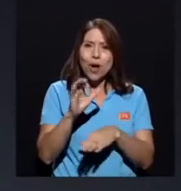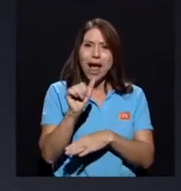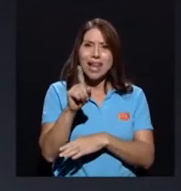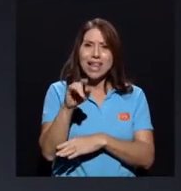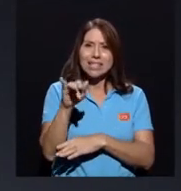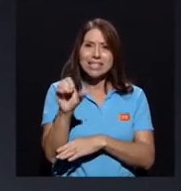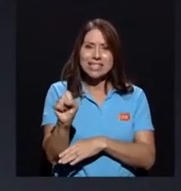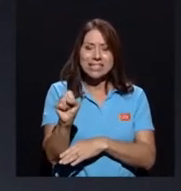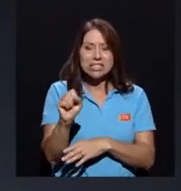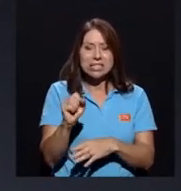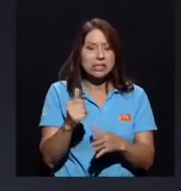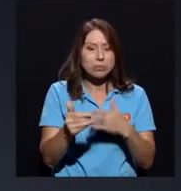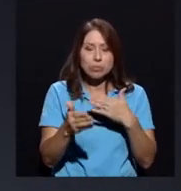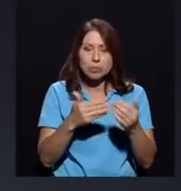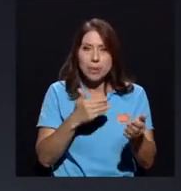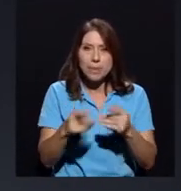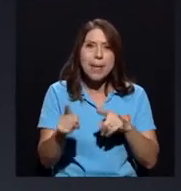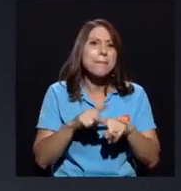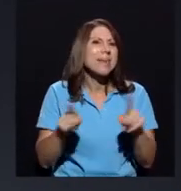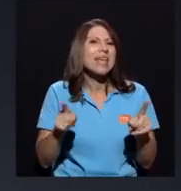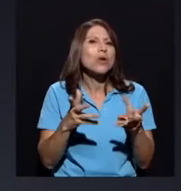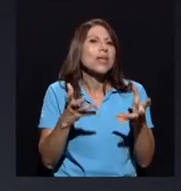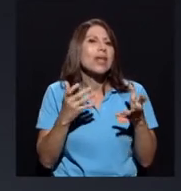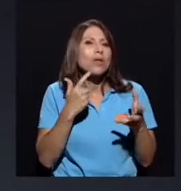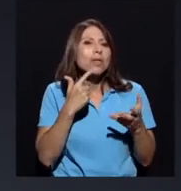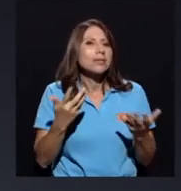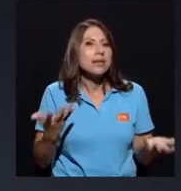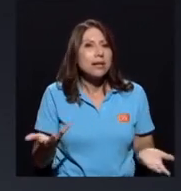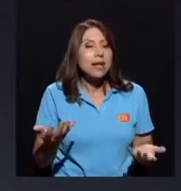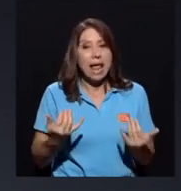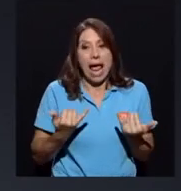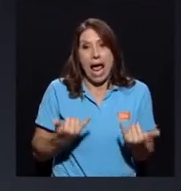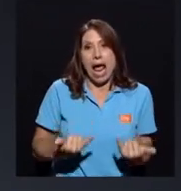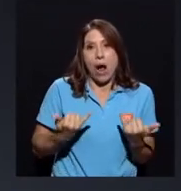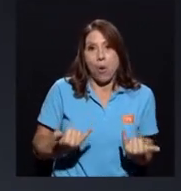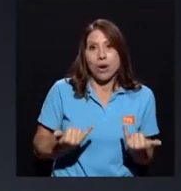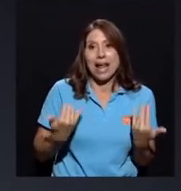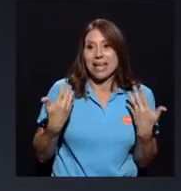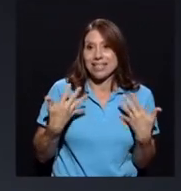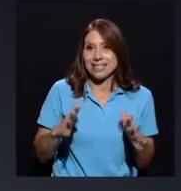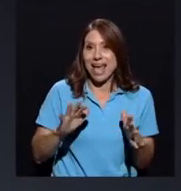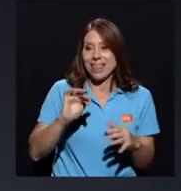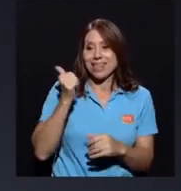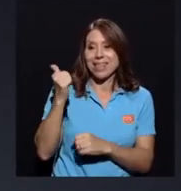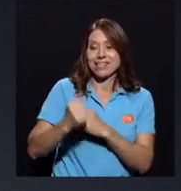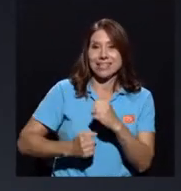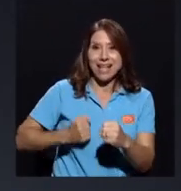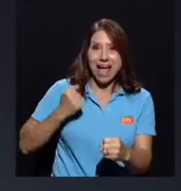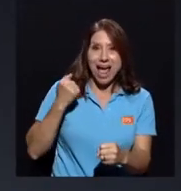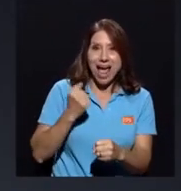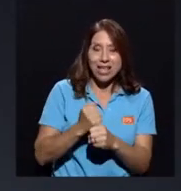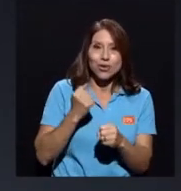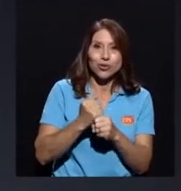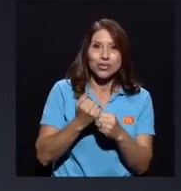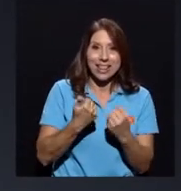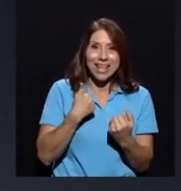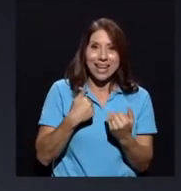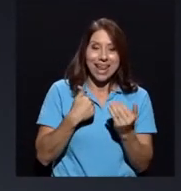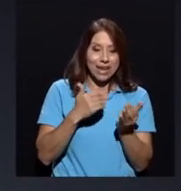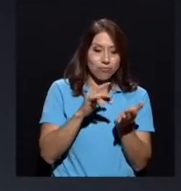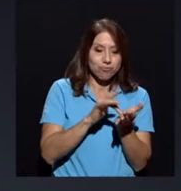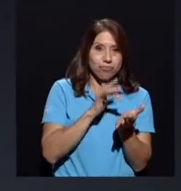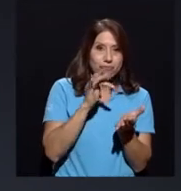sigue igual no pero lo que quiero decir es que ahora que cumple diez años o que ha cumplido diez años el iphone y